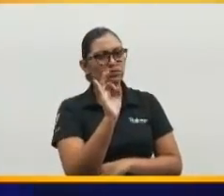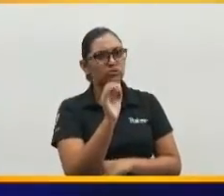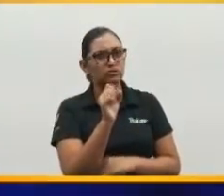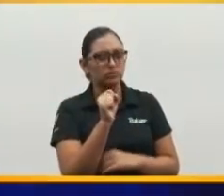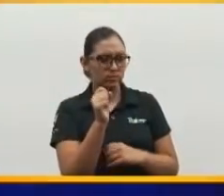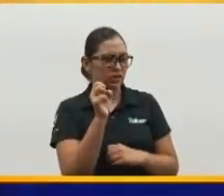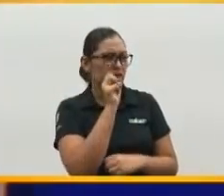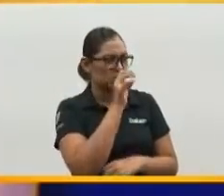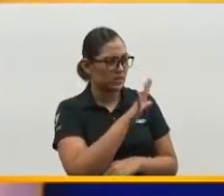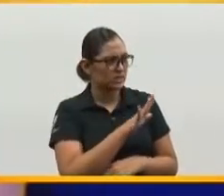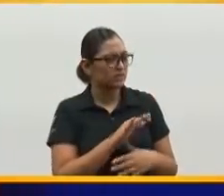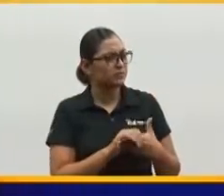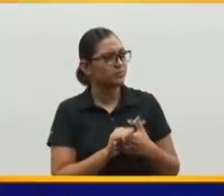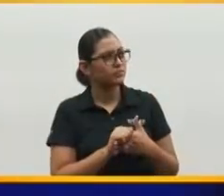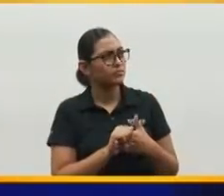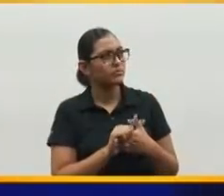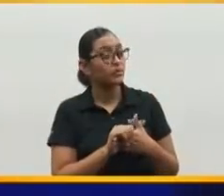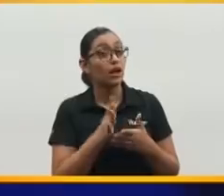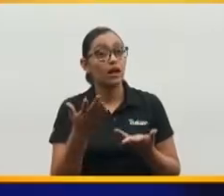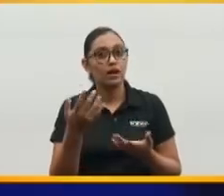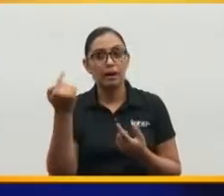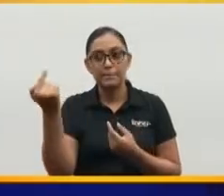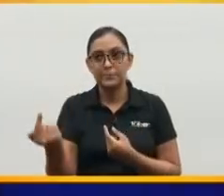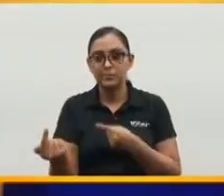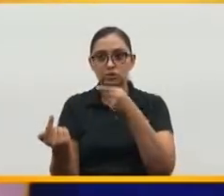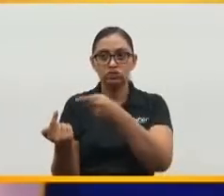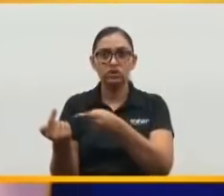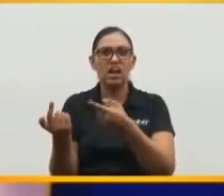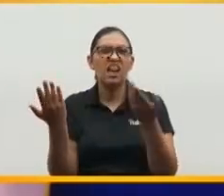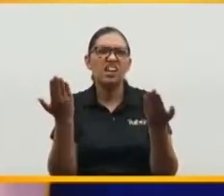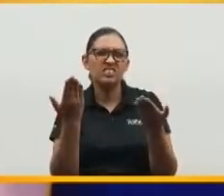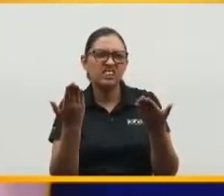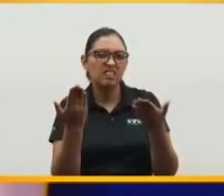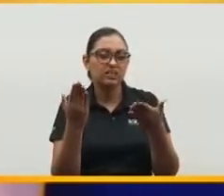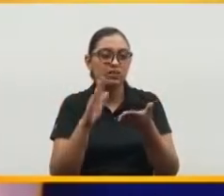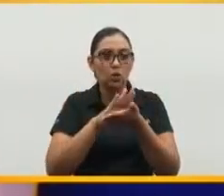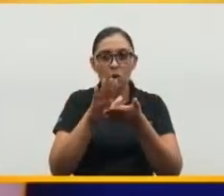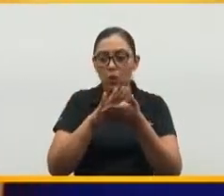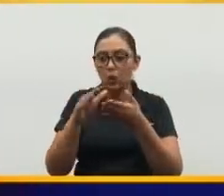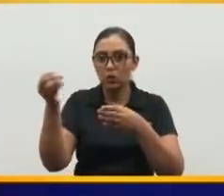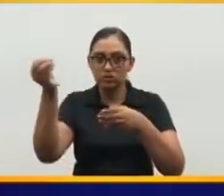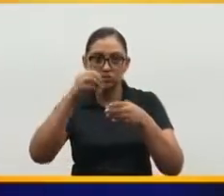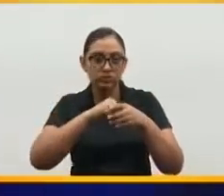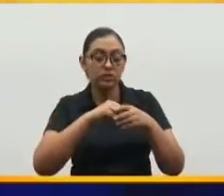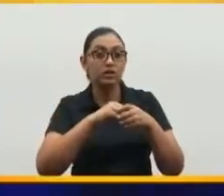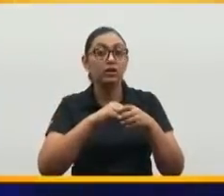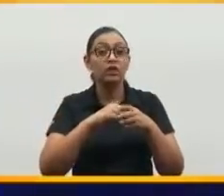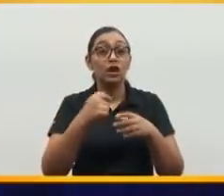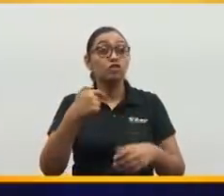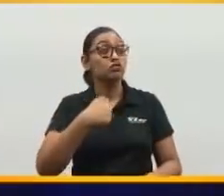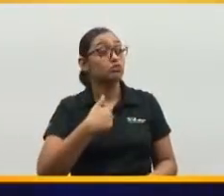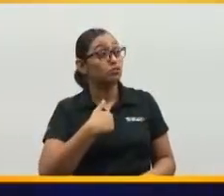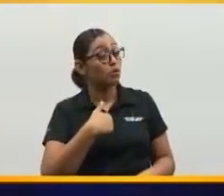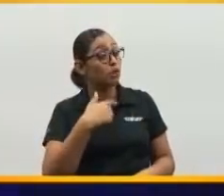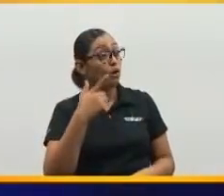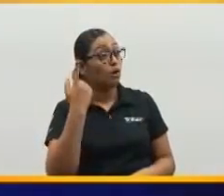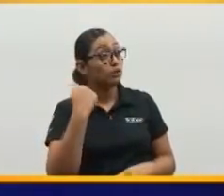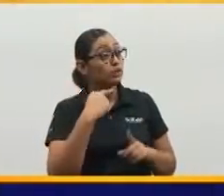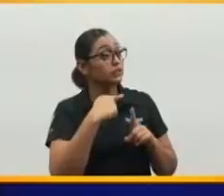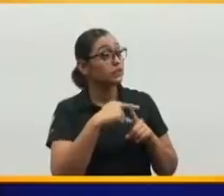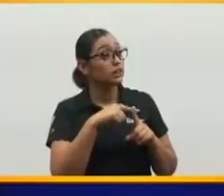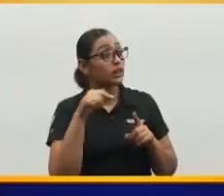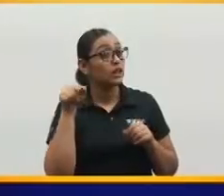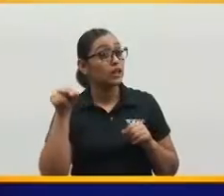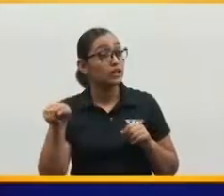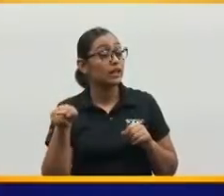la persona que estaba facturando el producto dice: "Pastor, yo soy el papá, la mamá, el hermano, el tío de un familiar X que ha vuelto a tener